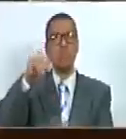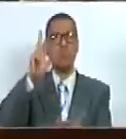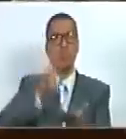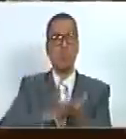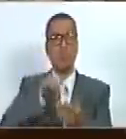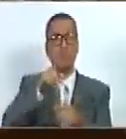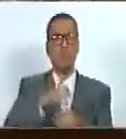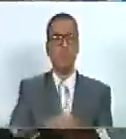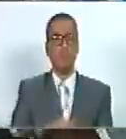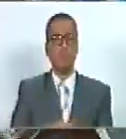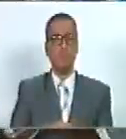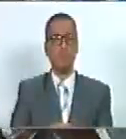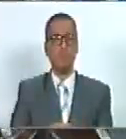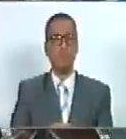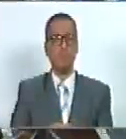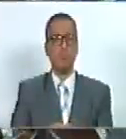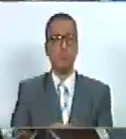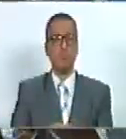aprobado.